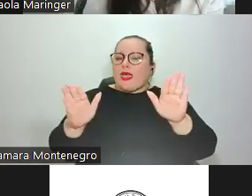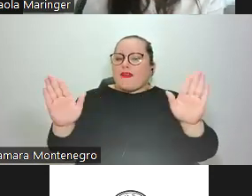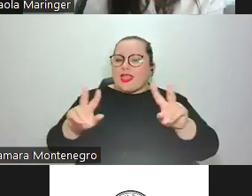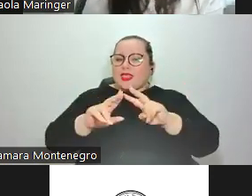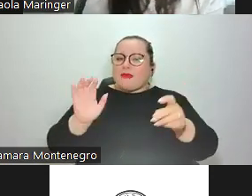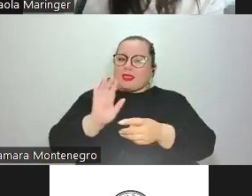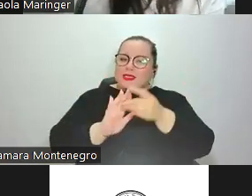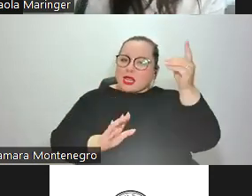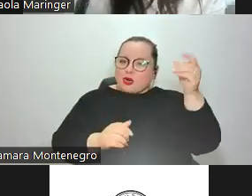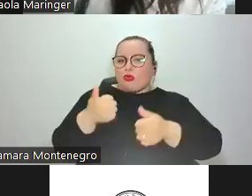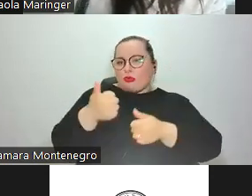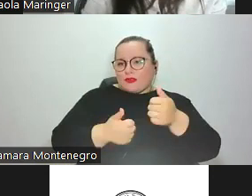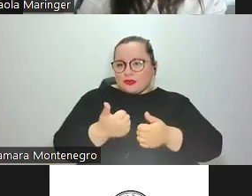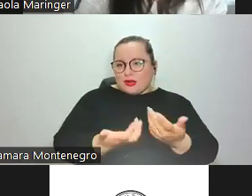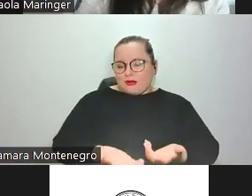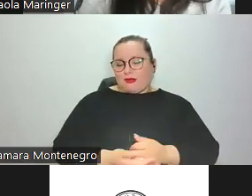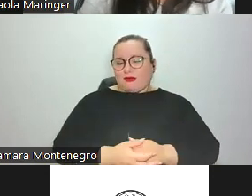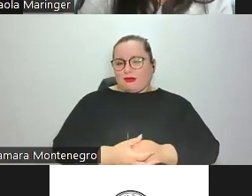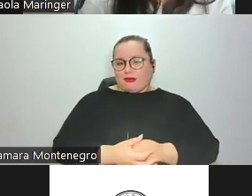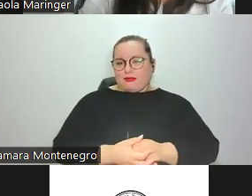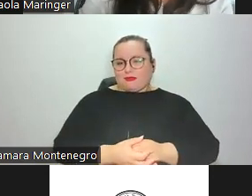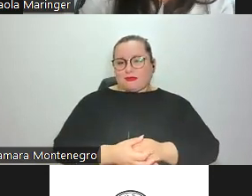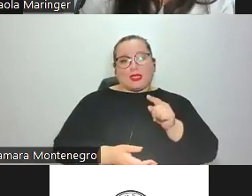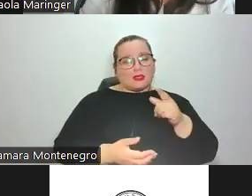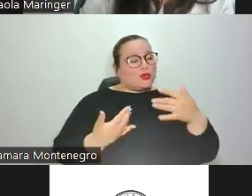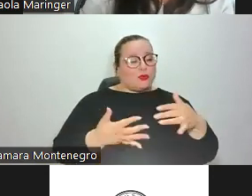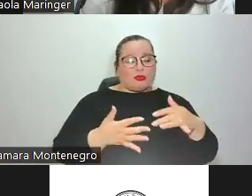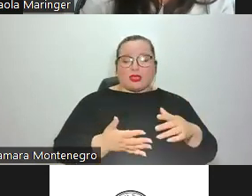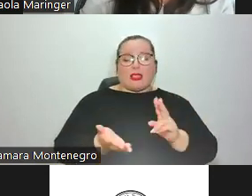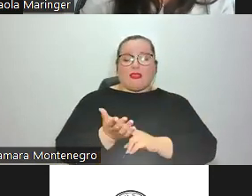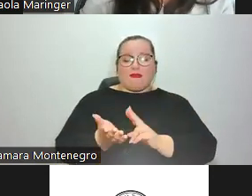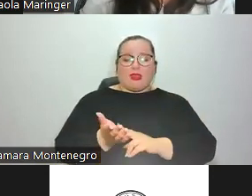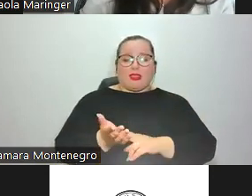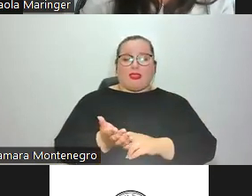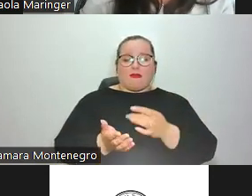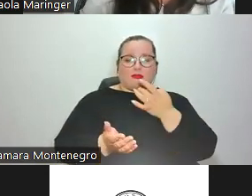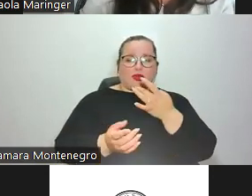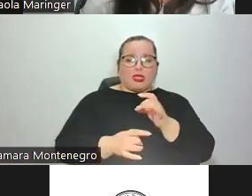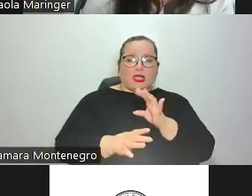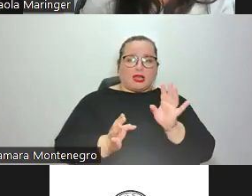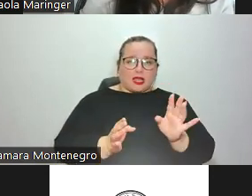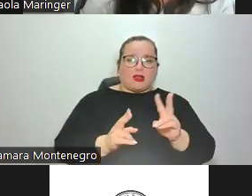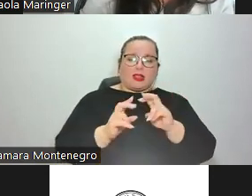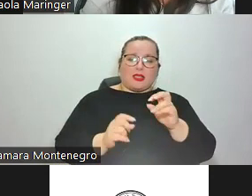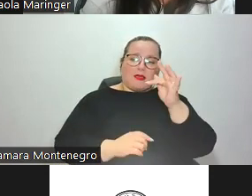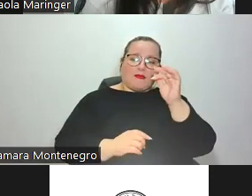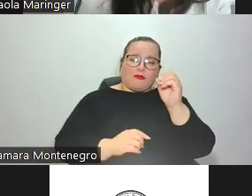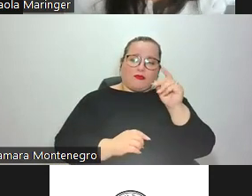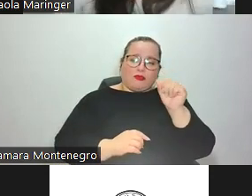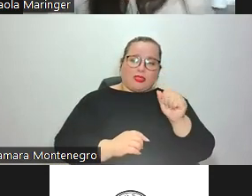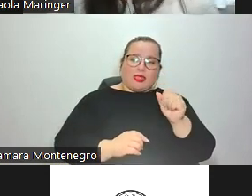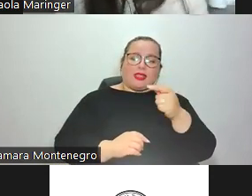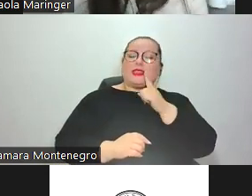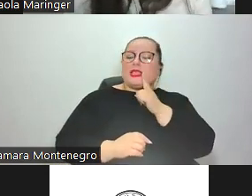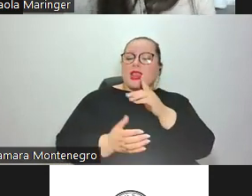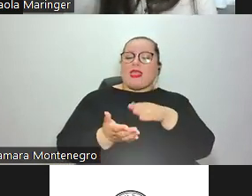desarrollo profesional. Súper importante, y sabes que esto, claro, el FODA habla de debilidades,